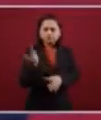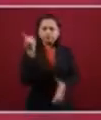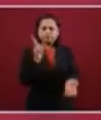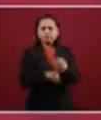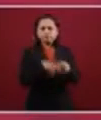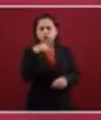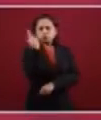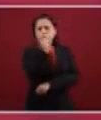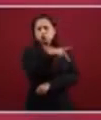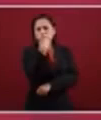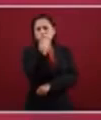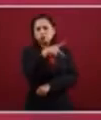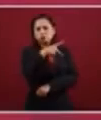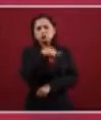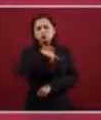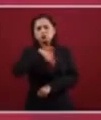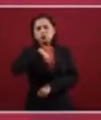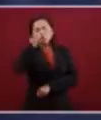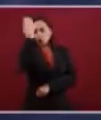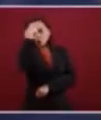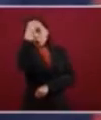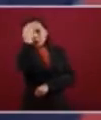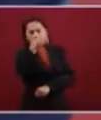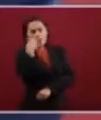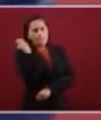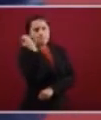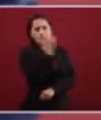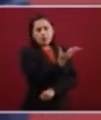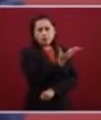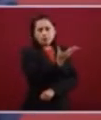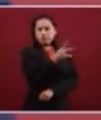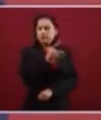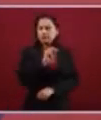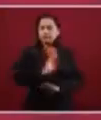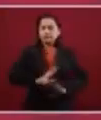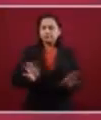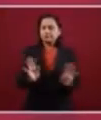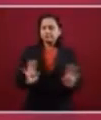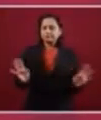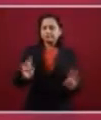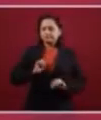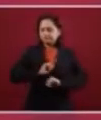Opinamos. No nos corresponde. ¿Qué hicieron